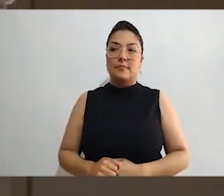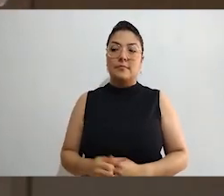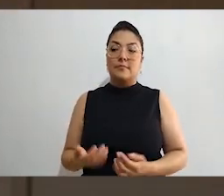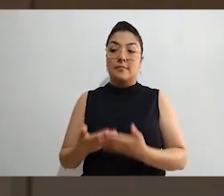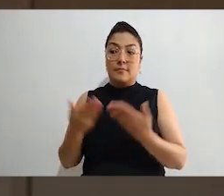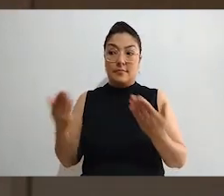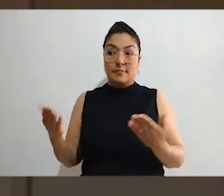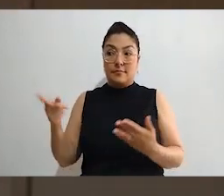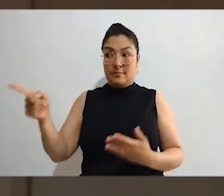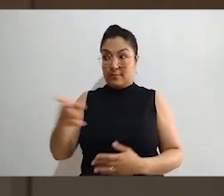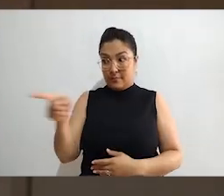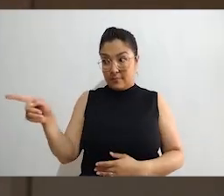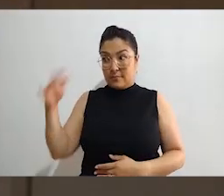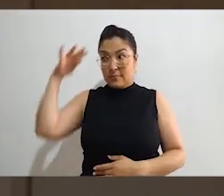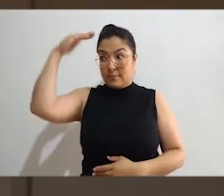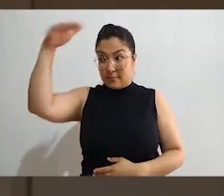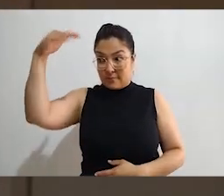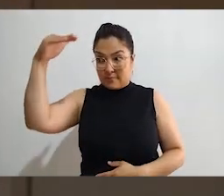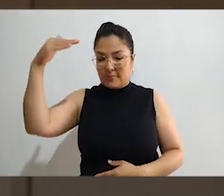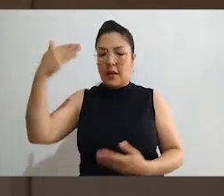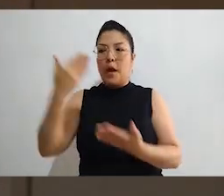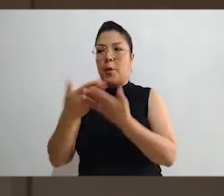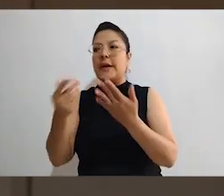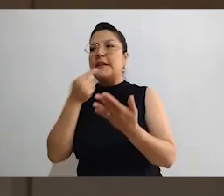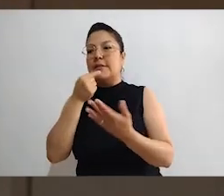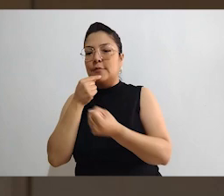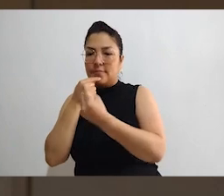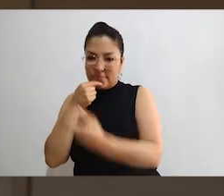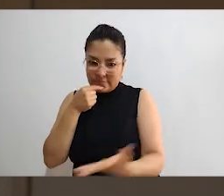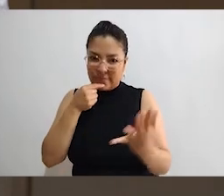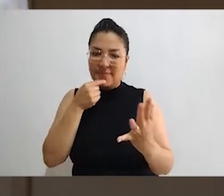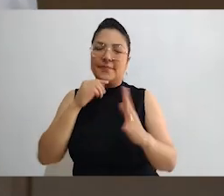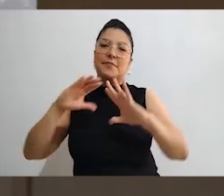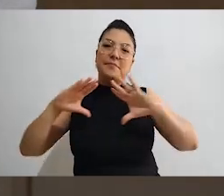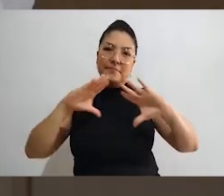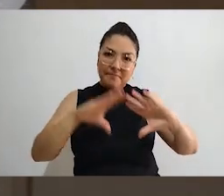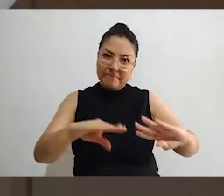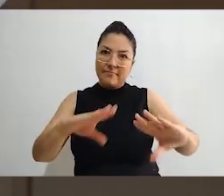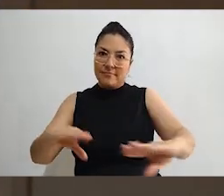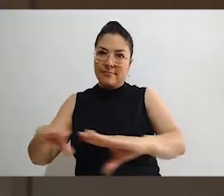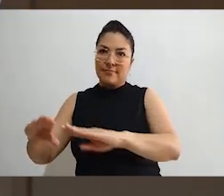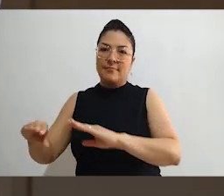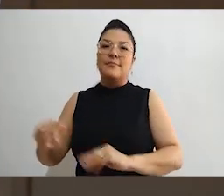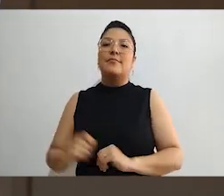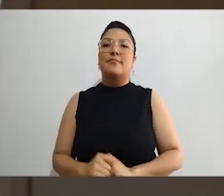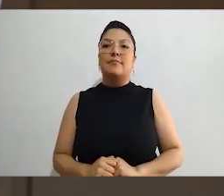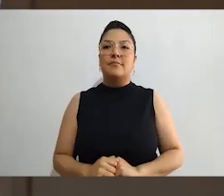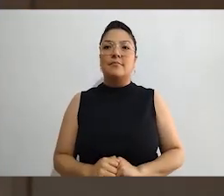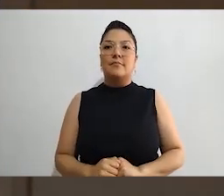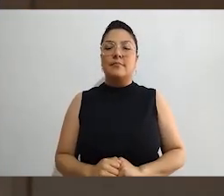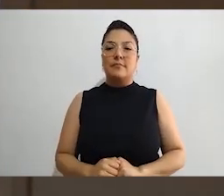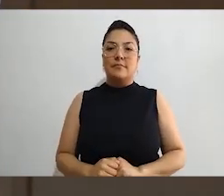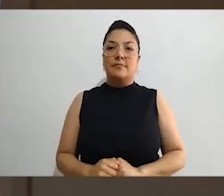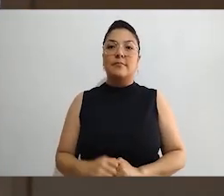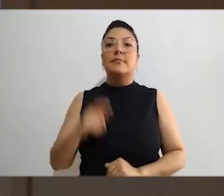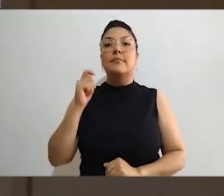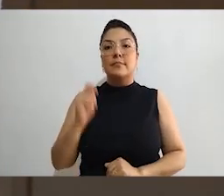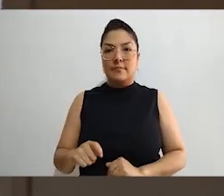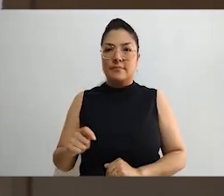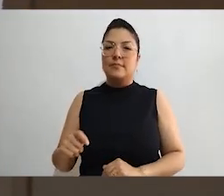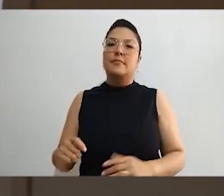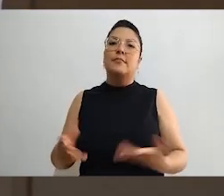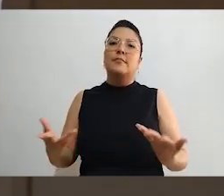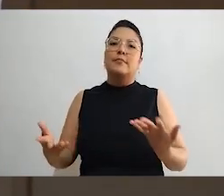aquel momento y esas juventudes sigan participando con ellos. Es decir, que se vuelva todo un mecanismo de